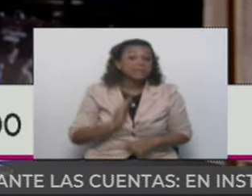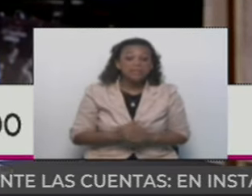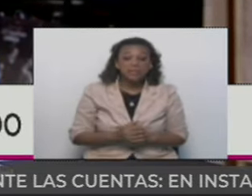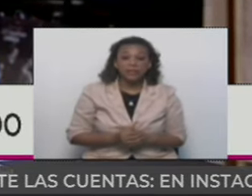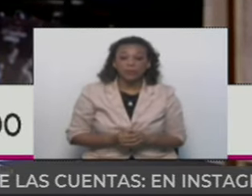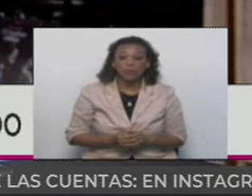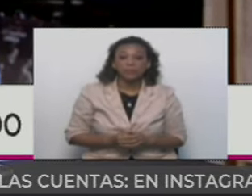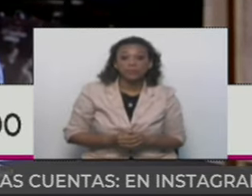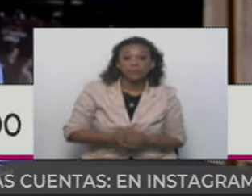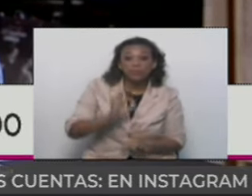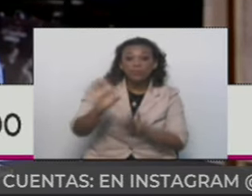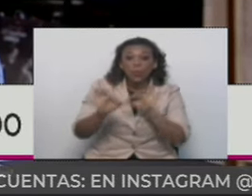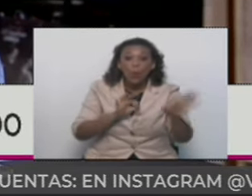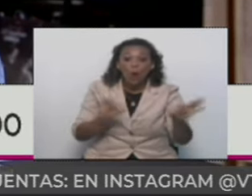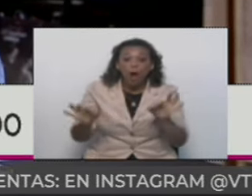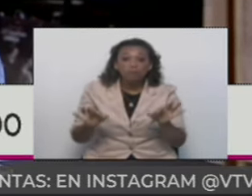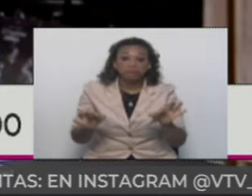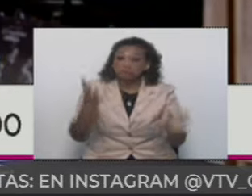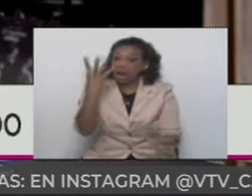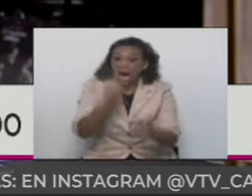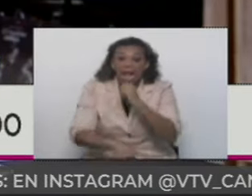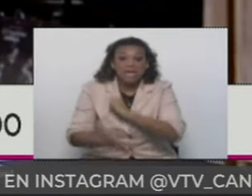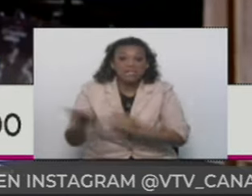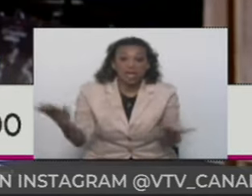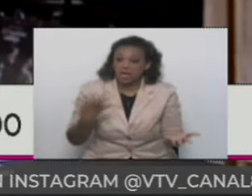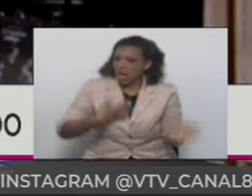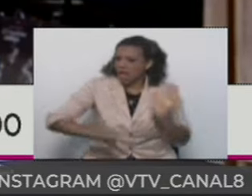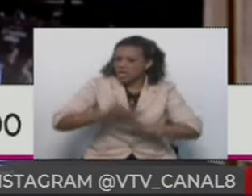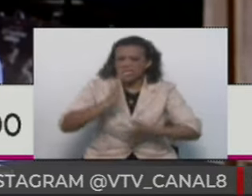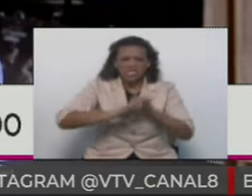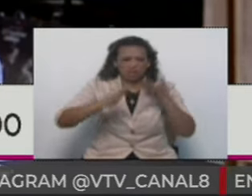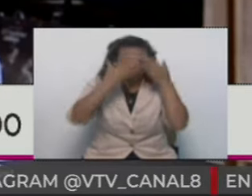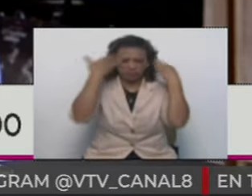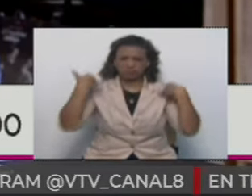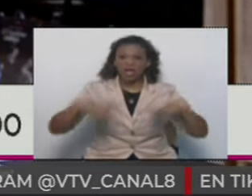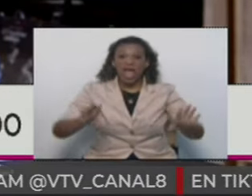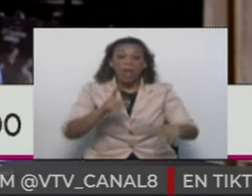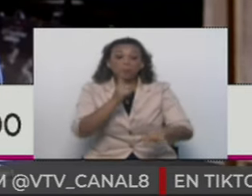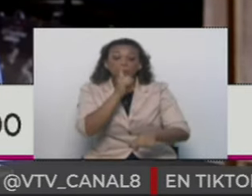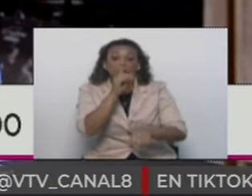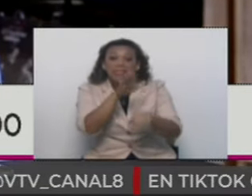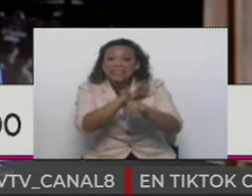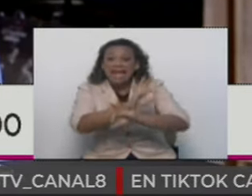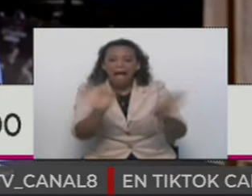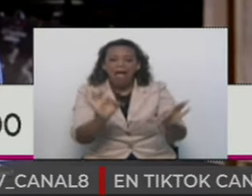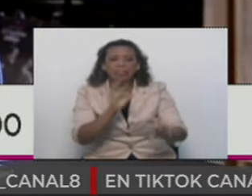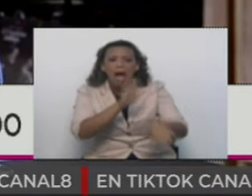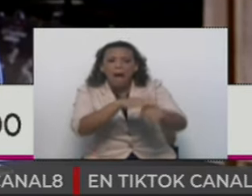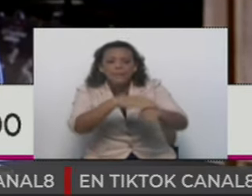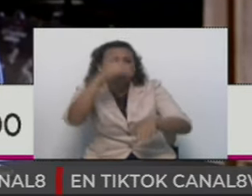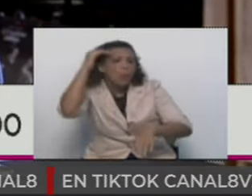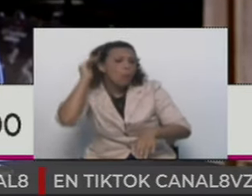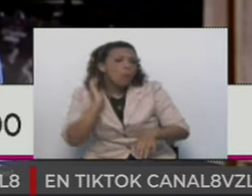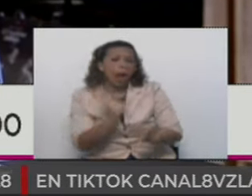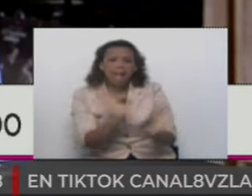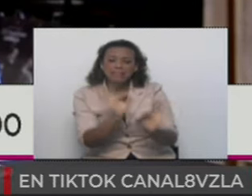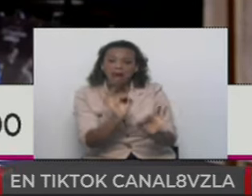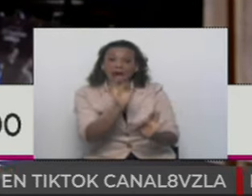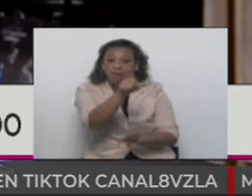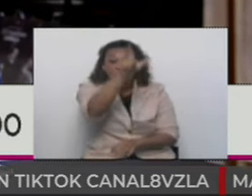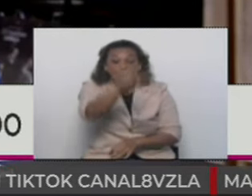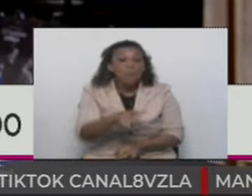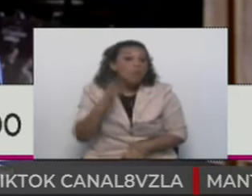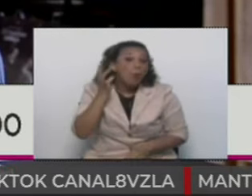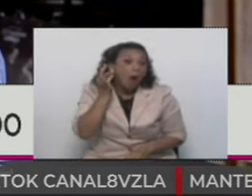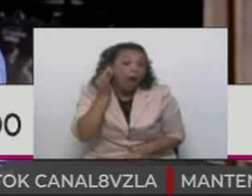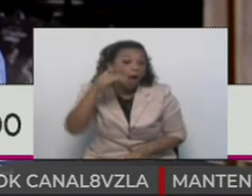influencers, decidió irse. Irse. Y no le dijo nada a la Sayona. La Sayona lo sabe. El